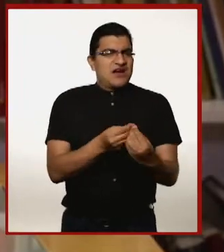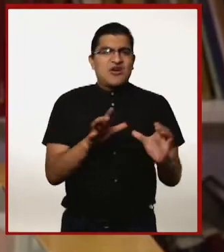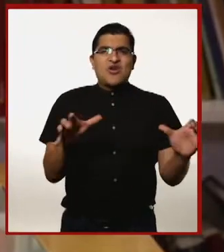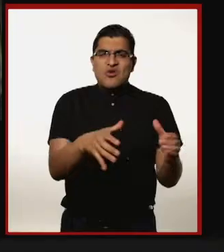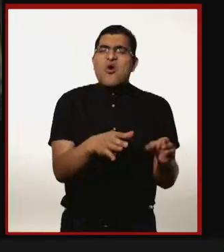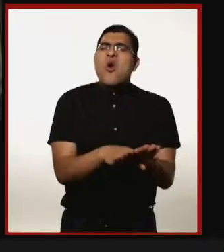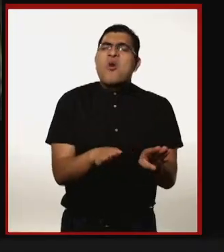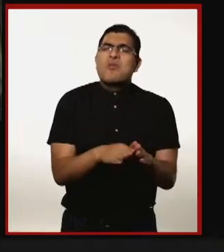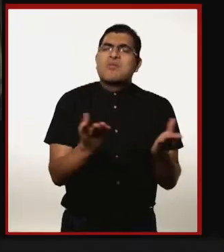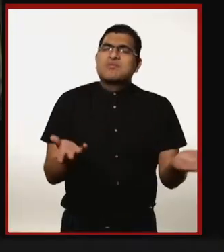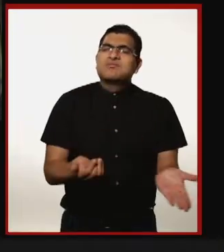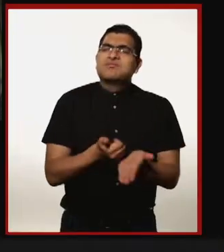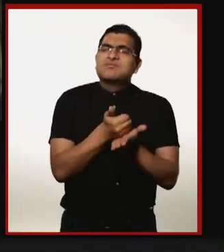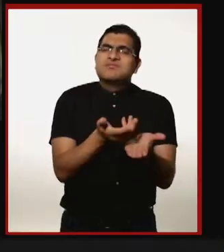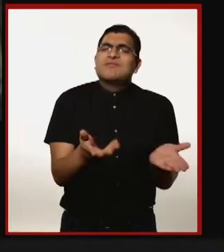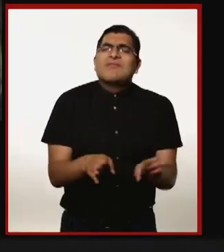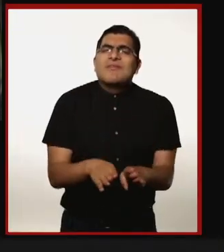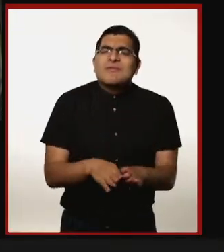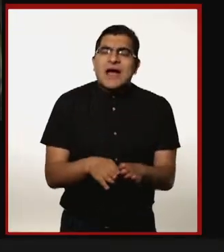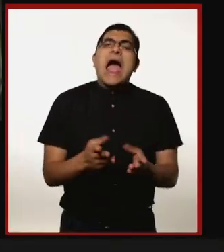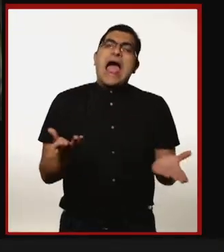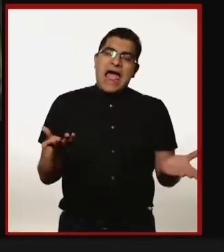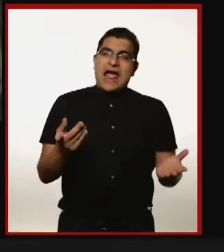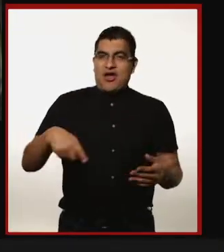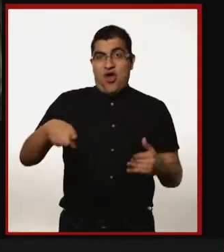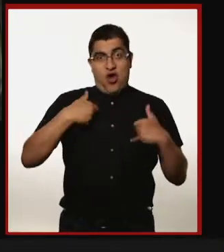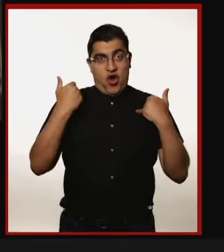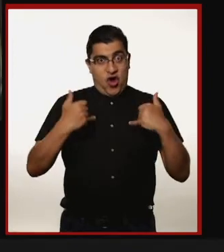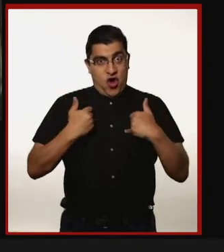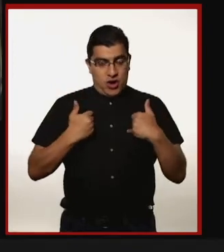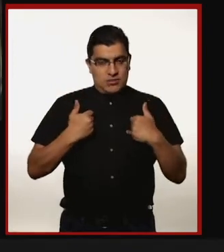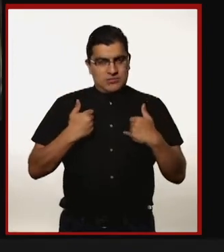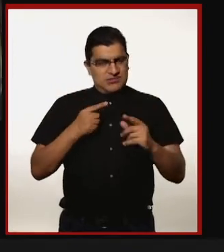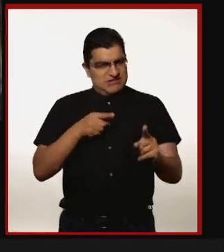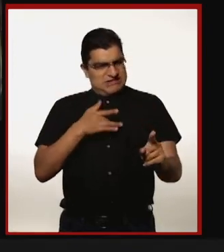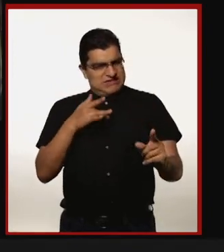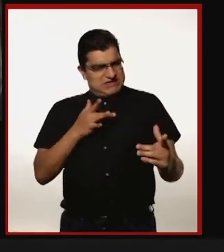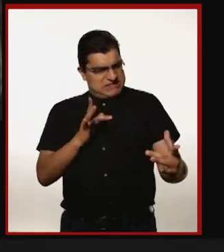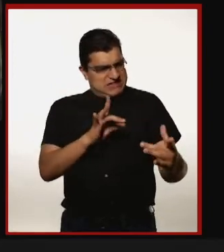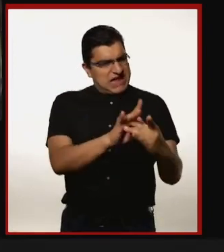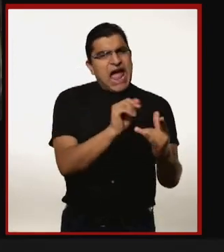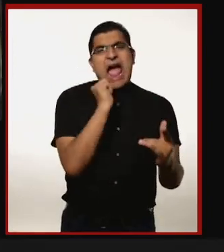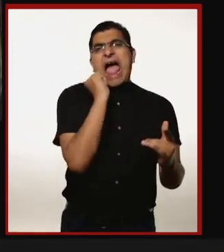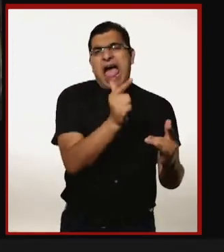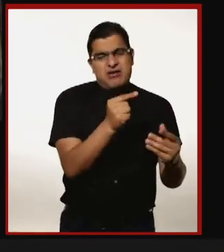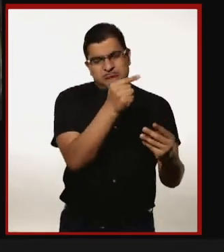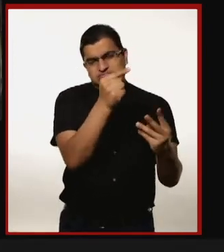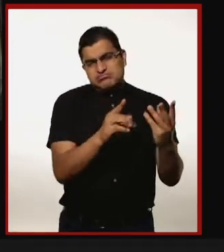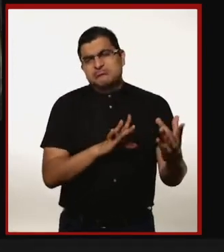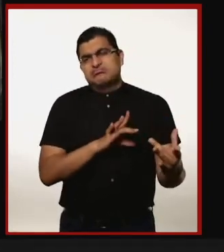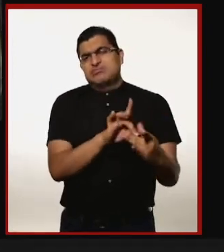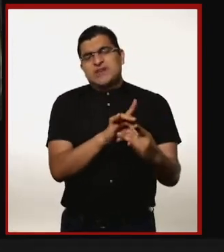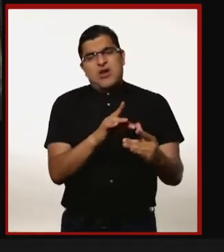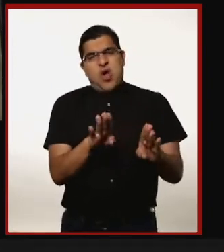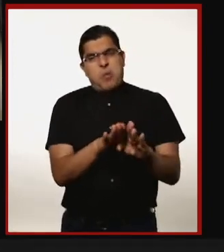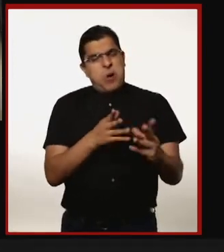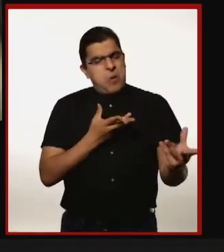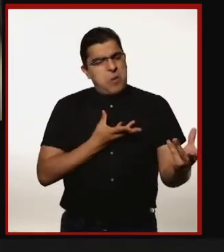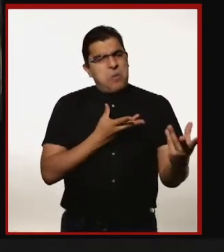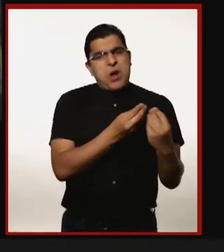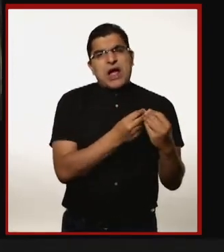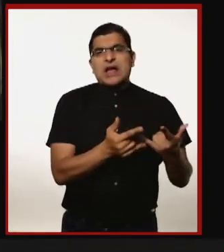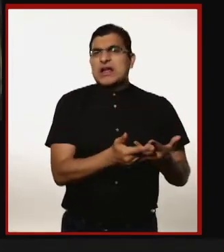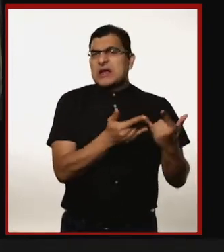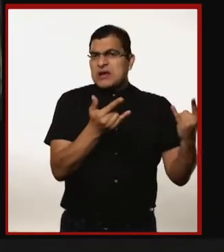su comunidad? Bueno, por un lado, yo creo que el que tengan afinidad con algún elemento, es decir, compartir